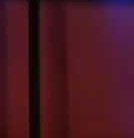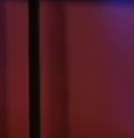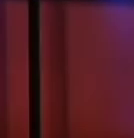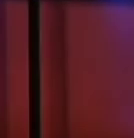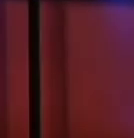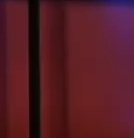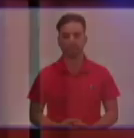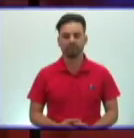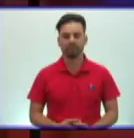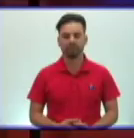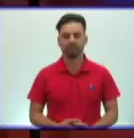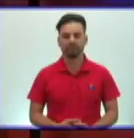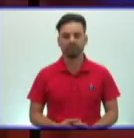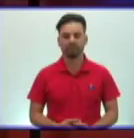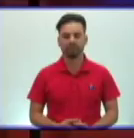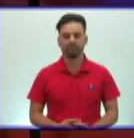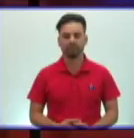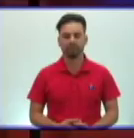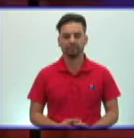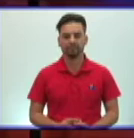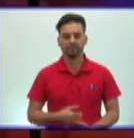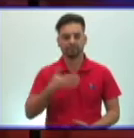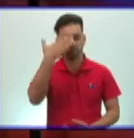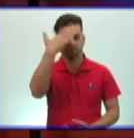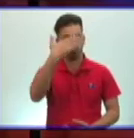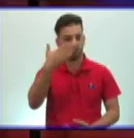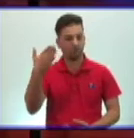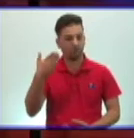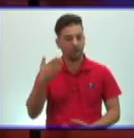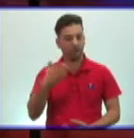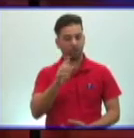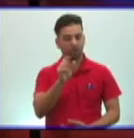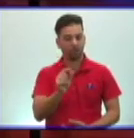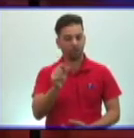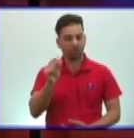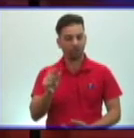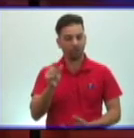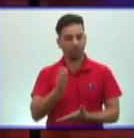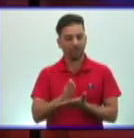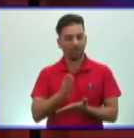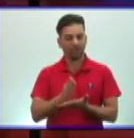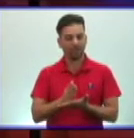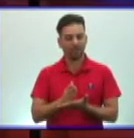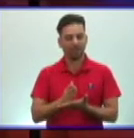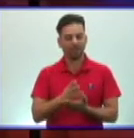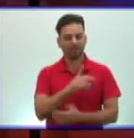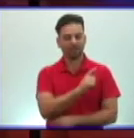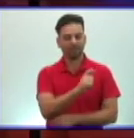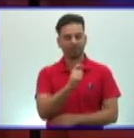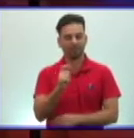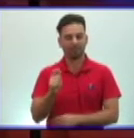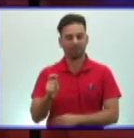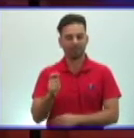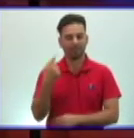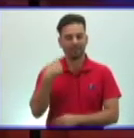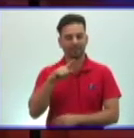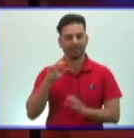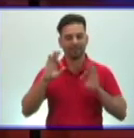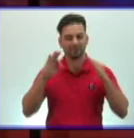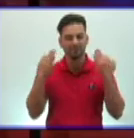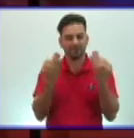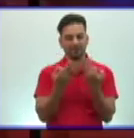saludo tengan todos los estudiantes, docentes y familiares que nos acompañan.